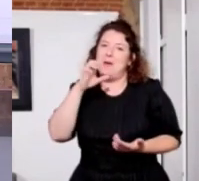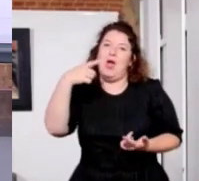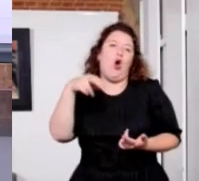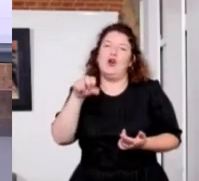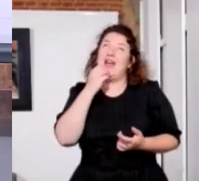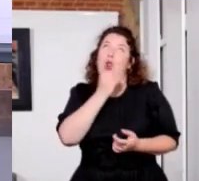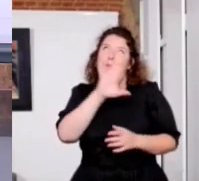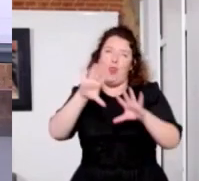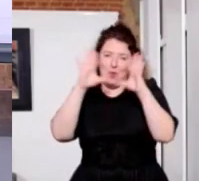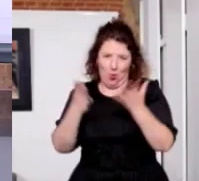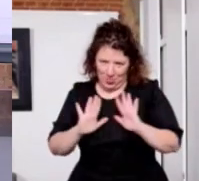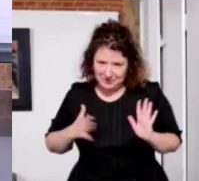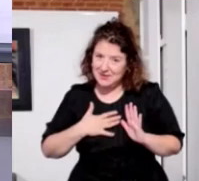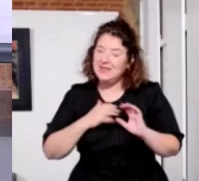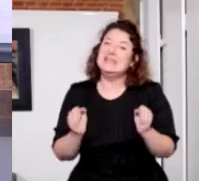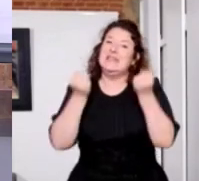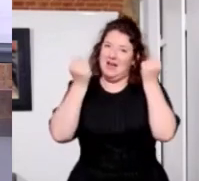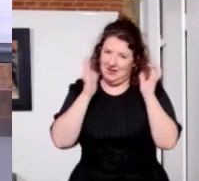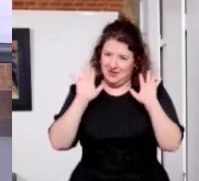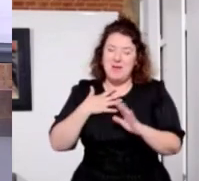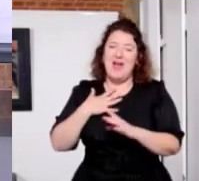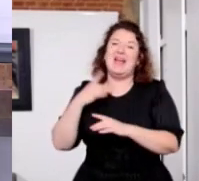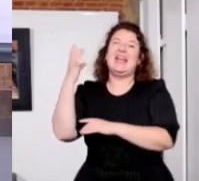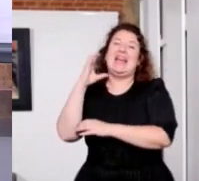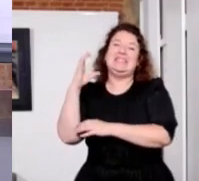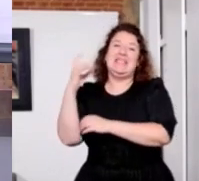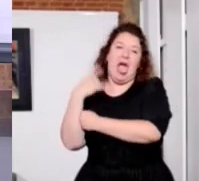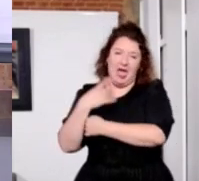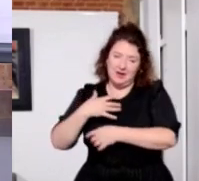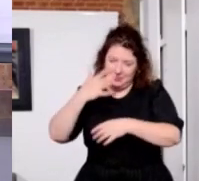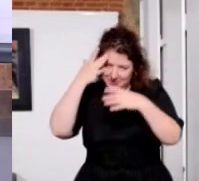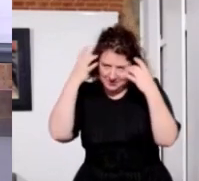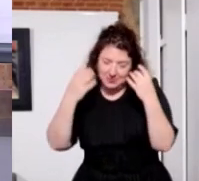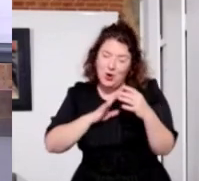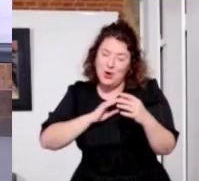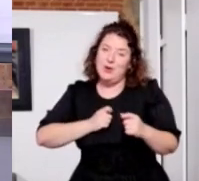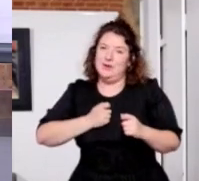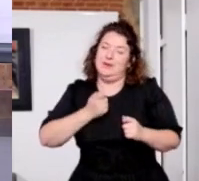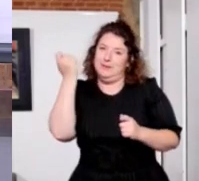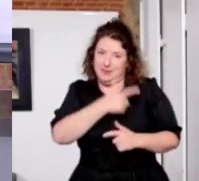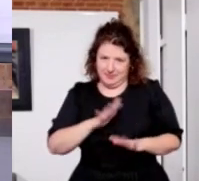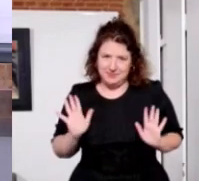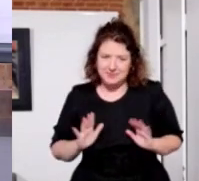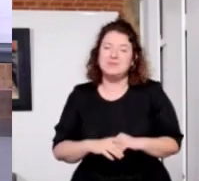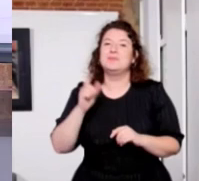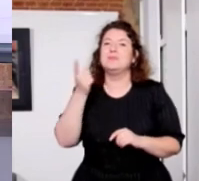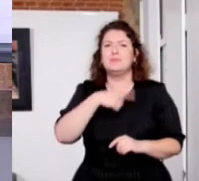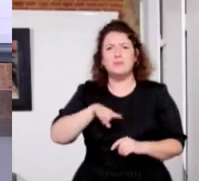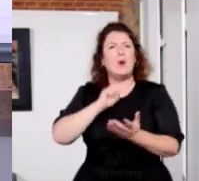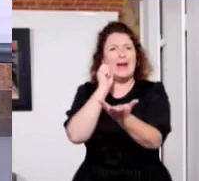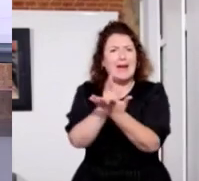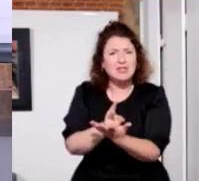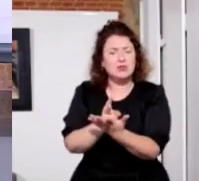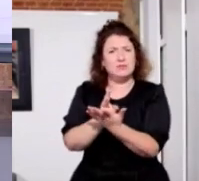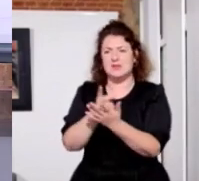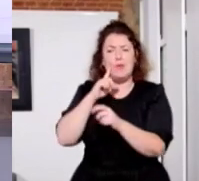mejor del mundo, Dios, y menos mal que no me hizo caso, ¿no? Es recrear en un contexto nuevo aquello que nos va pasando. Ese es el reto que tenemos, no